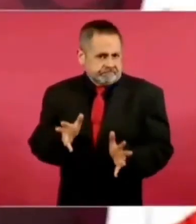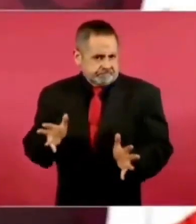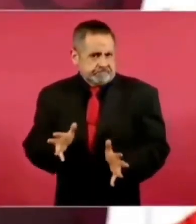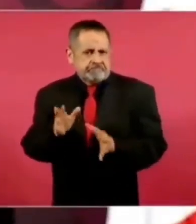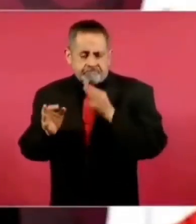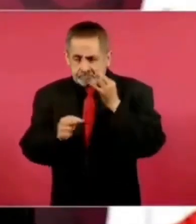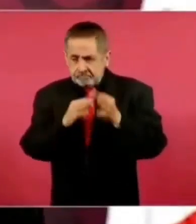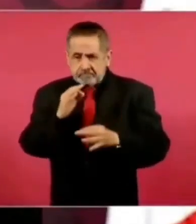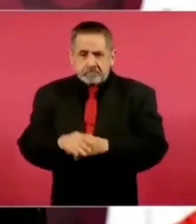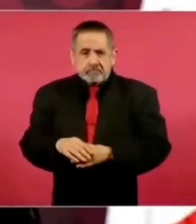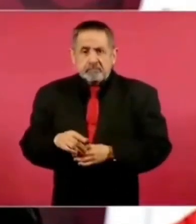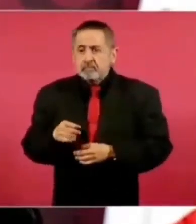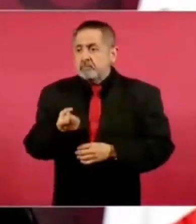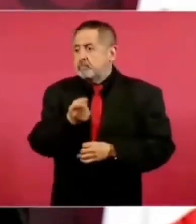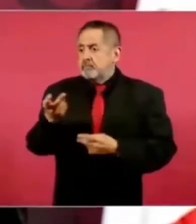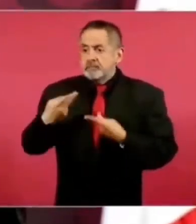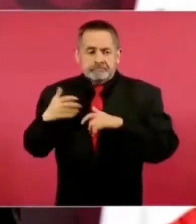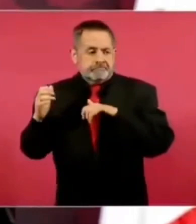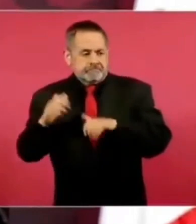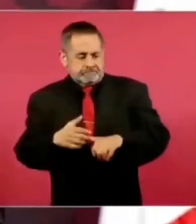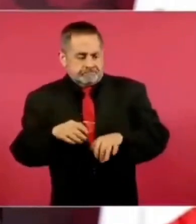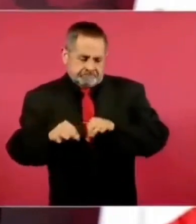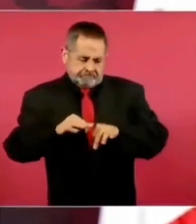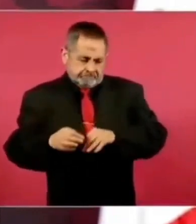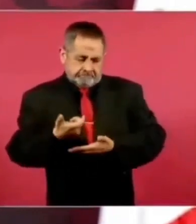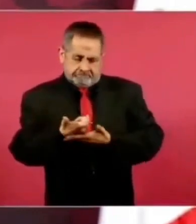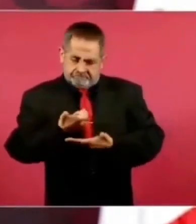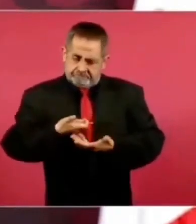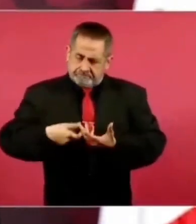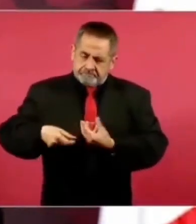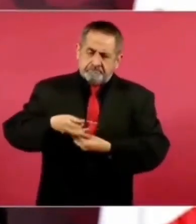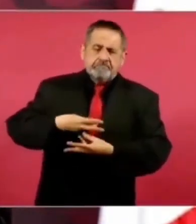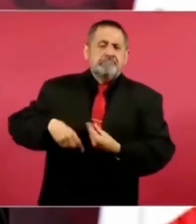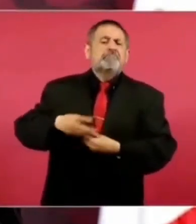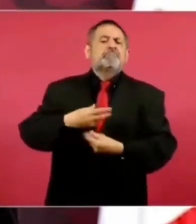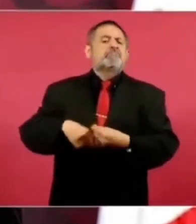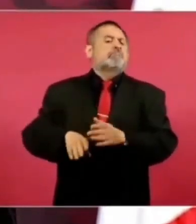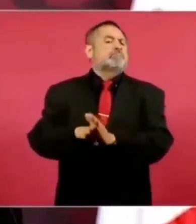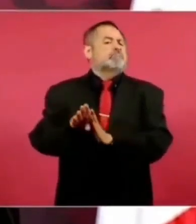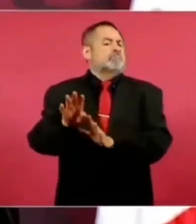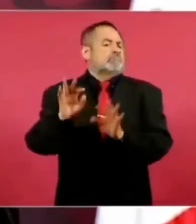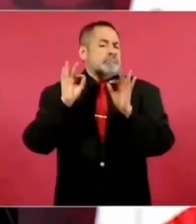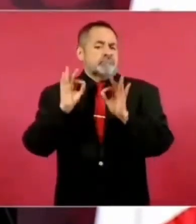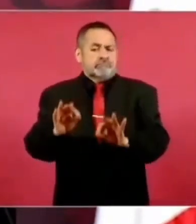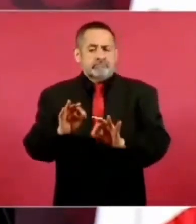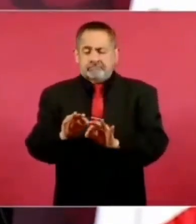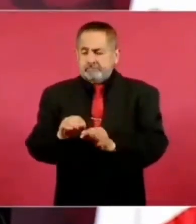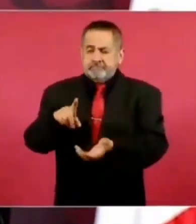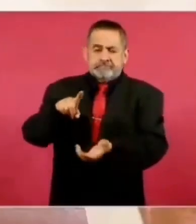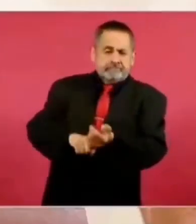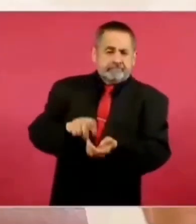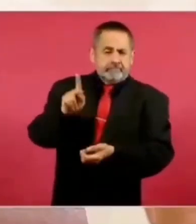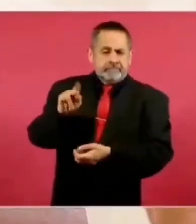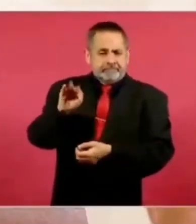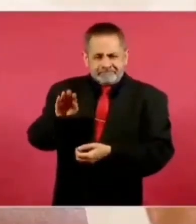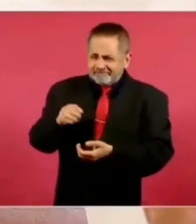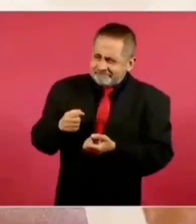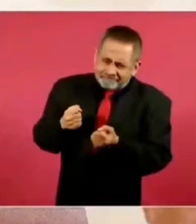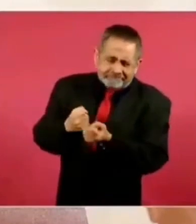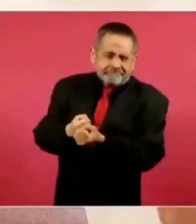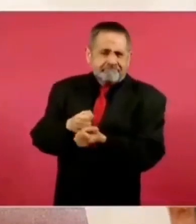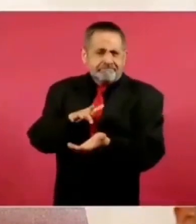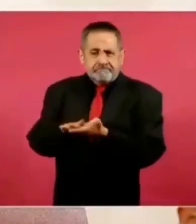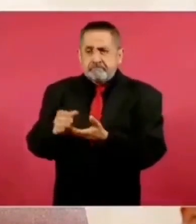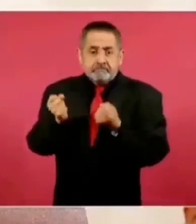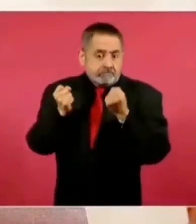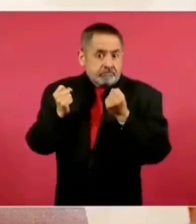que reactiva pronto la economía, que fortalece el mercado interno, que genera muchos empleos.